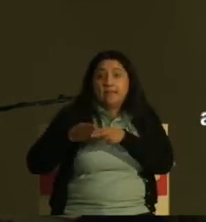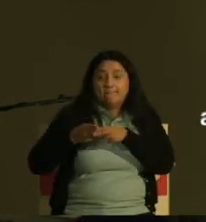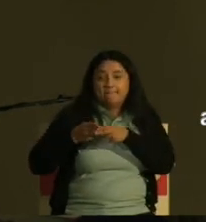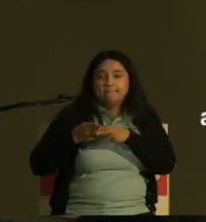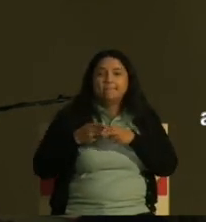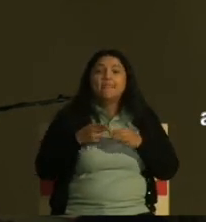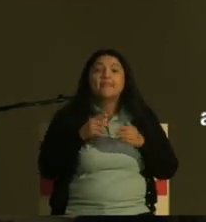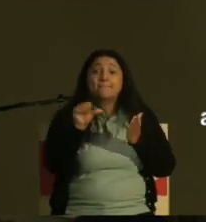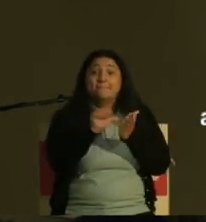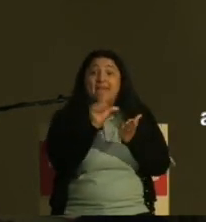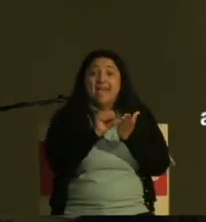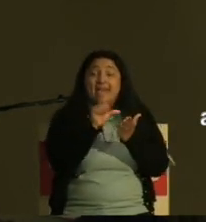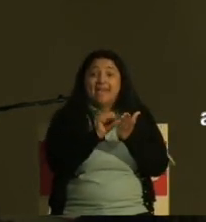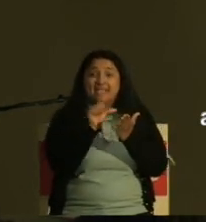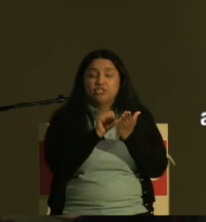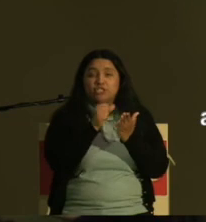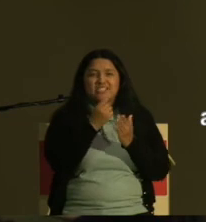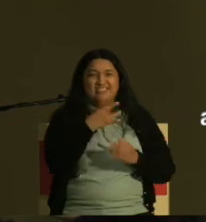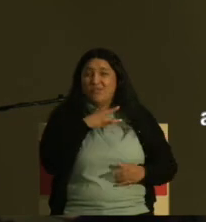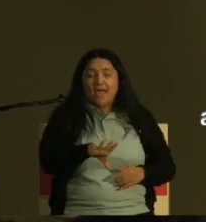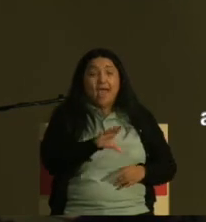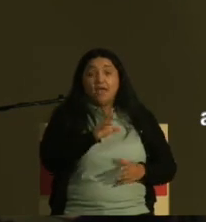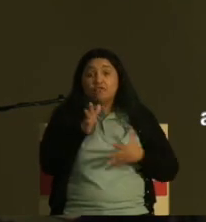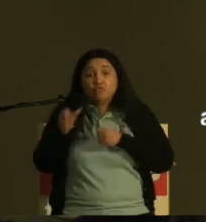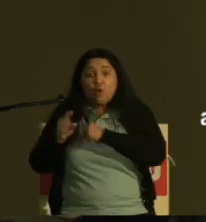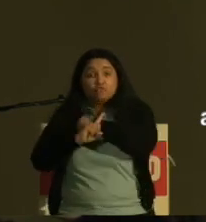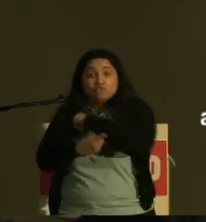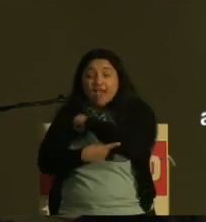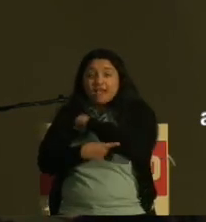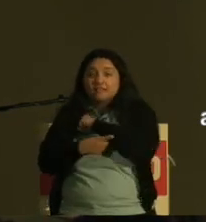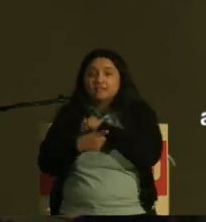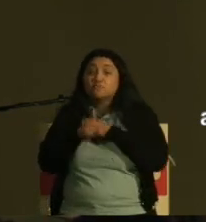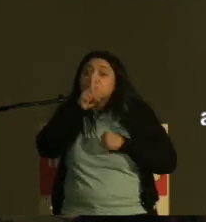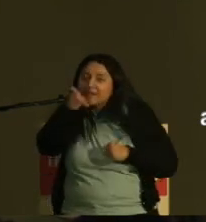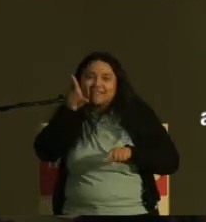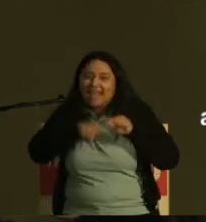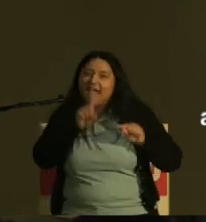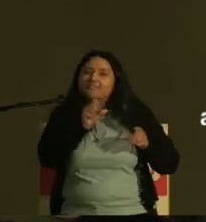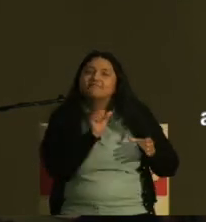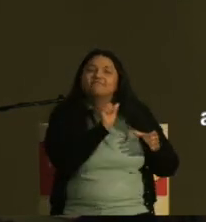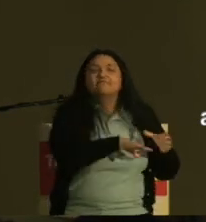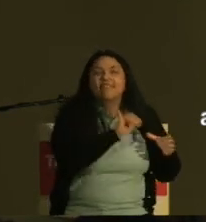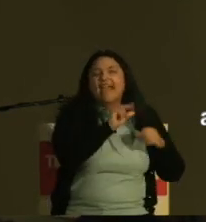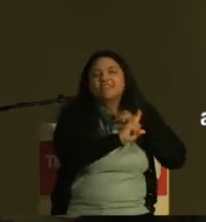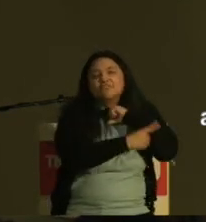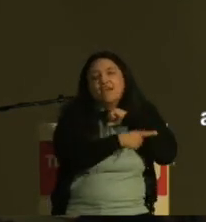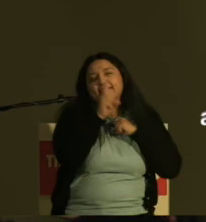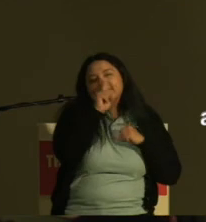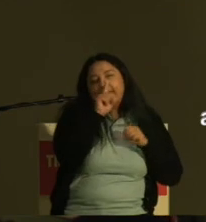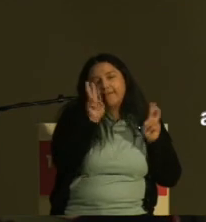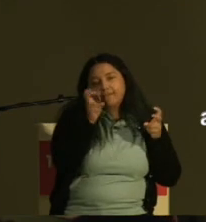las tire a la basura real, sino a esa basura falsa, que es el lugar de los del archivista, ¿no? Que